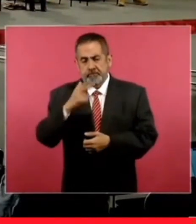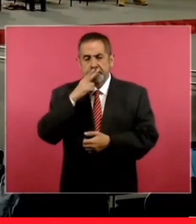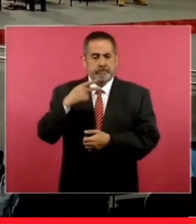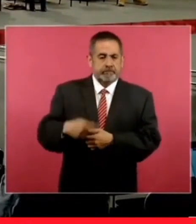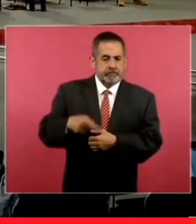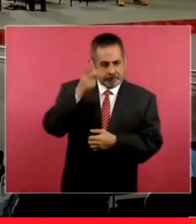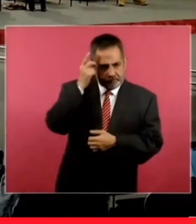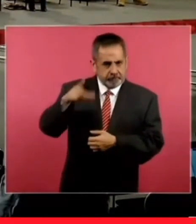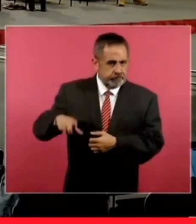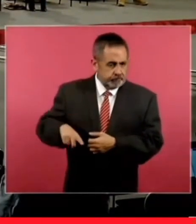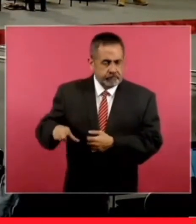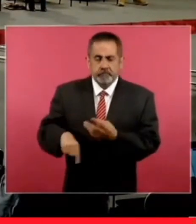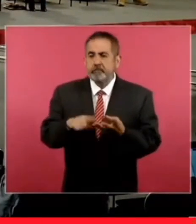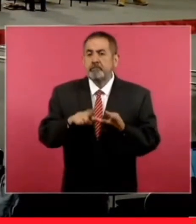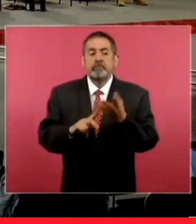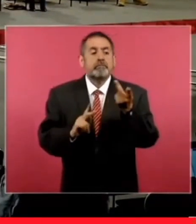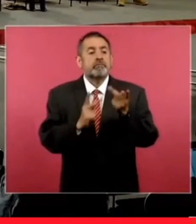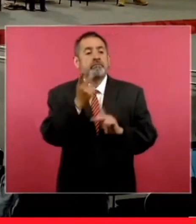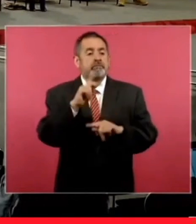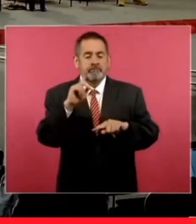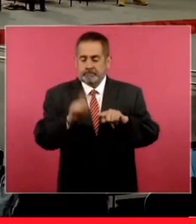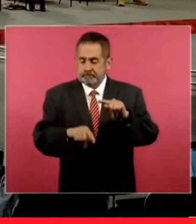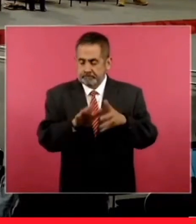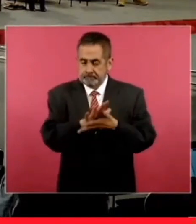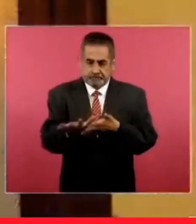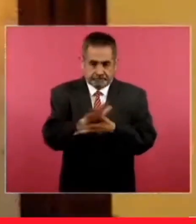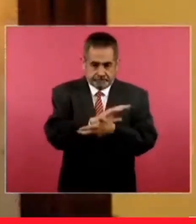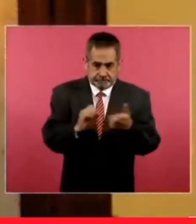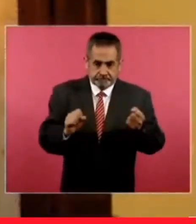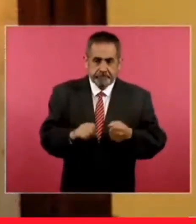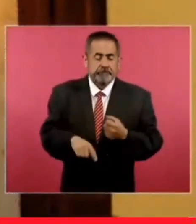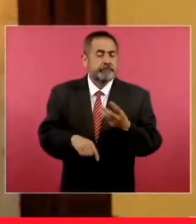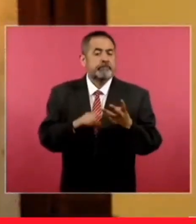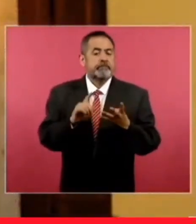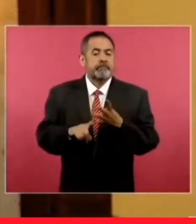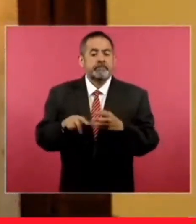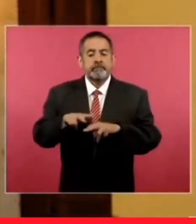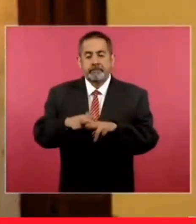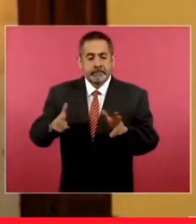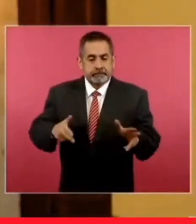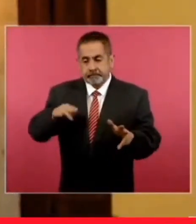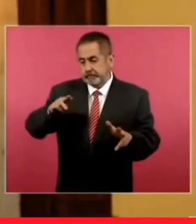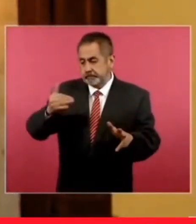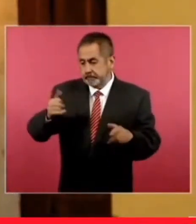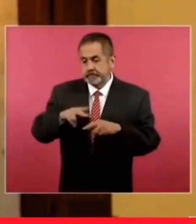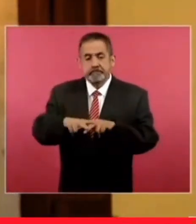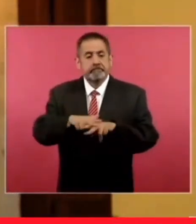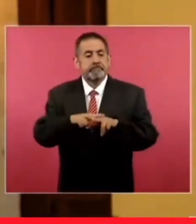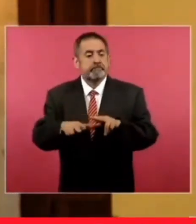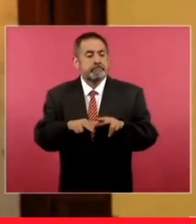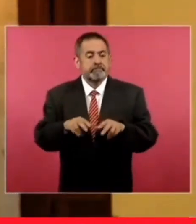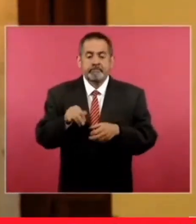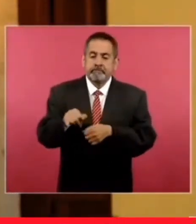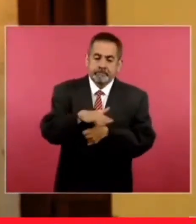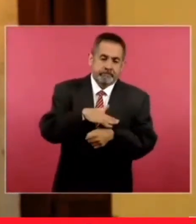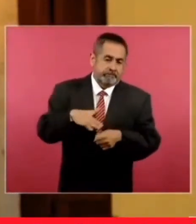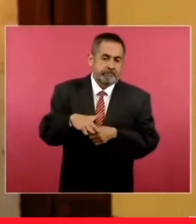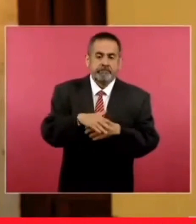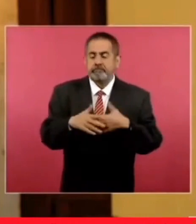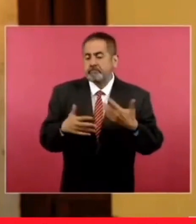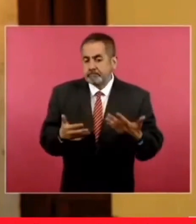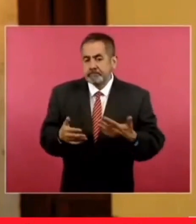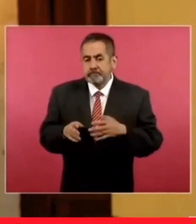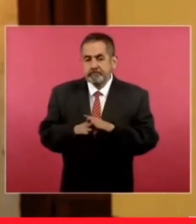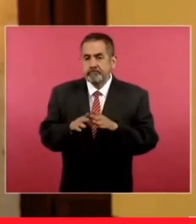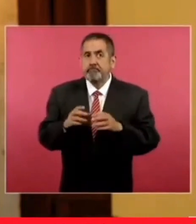erradicación de planteos ilícitos en la seguridad en el tren maya en el tren sísmico eh lo que es la